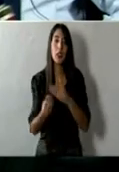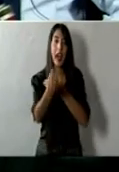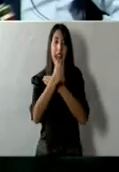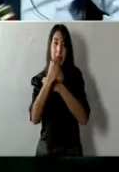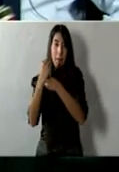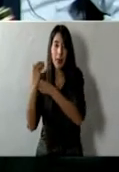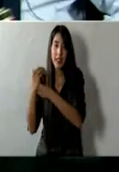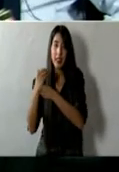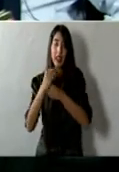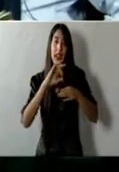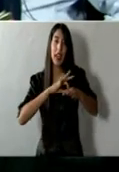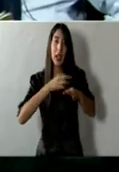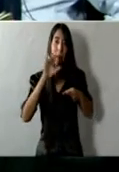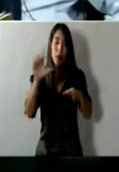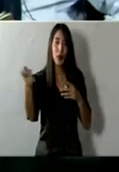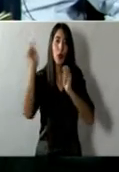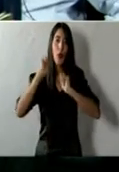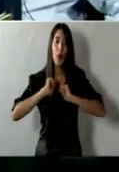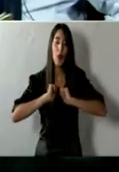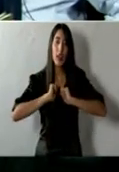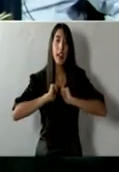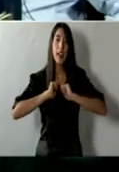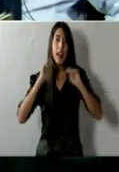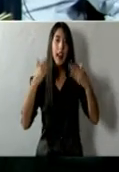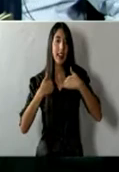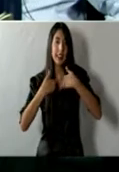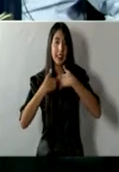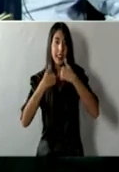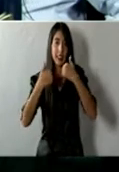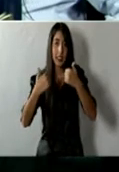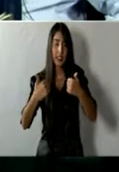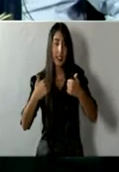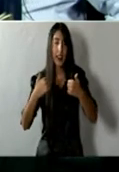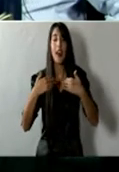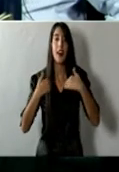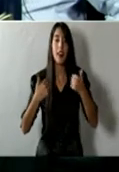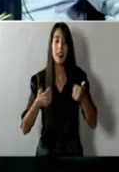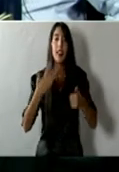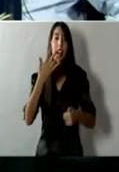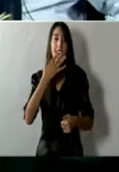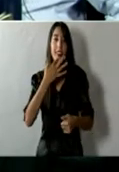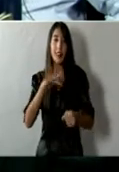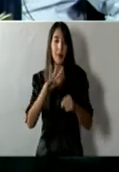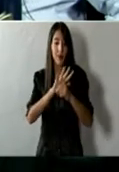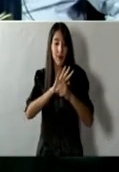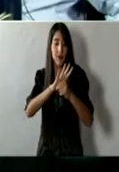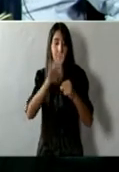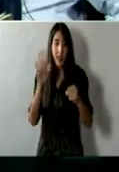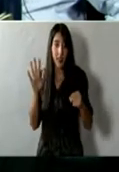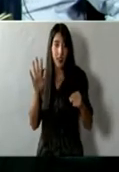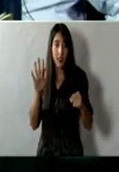espiritualmente, nos esté dando la liberación, la sanidad. El pan es la revelación. Jesús dijo que el